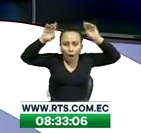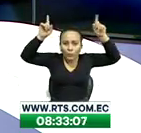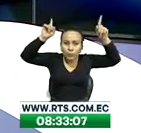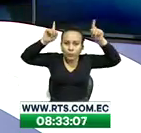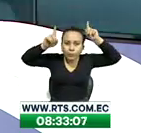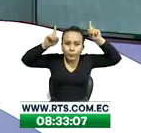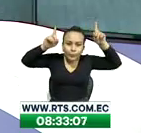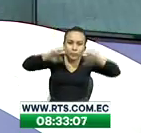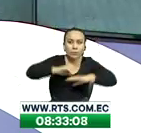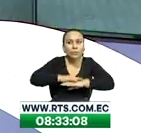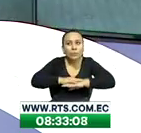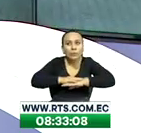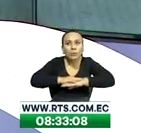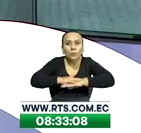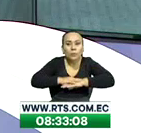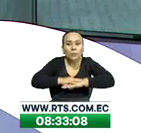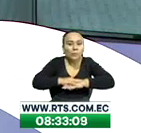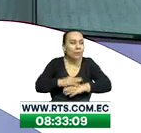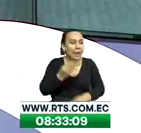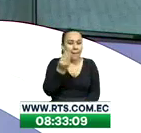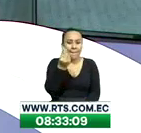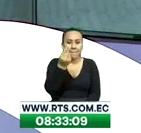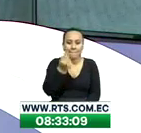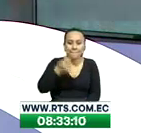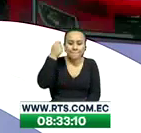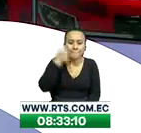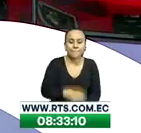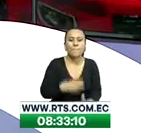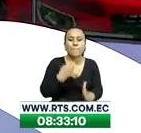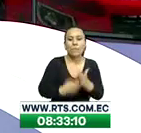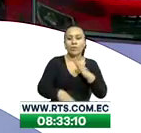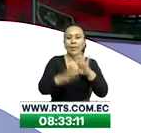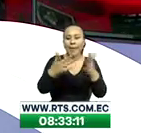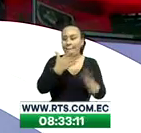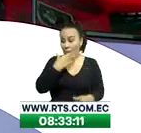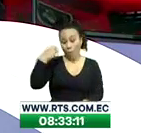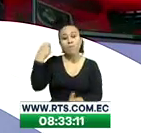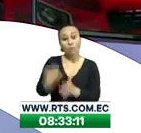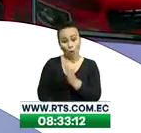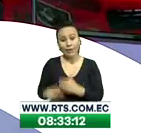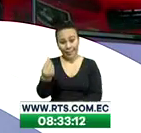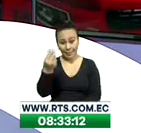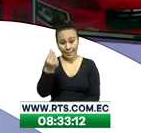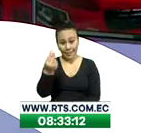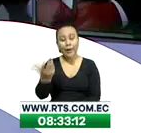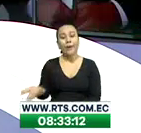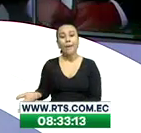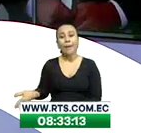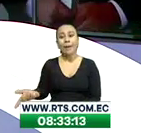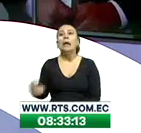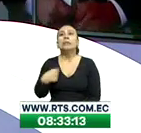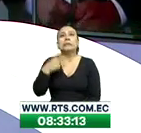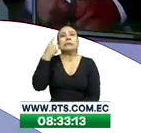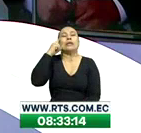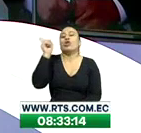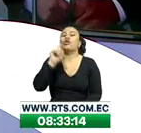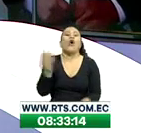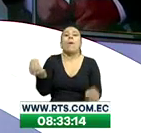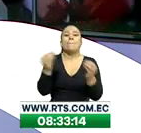de burrito y nada más. Nada de billete. Nada de billete. Oreja de burrito y nada más.